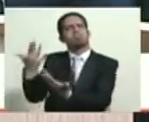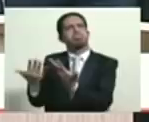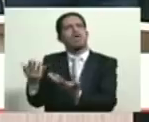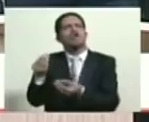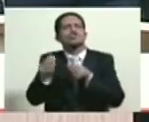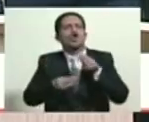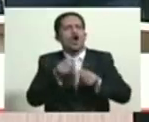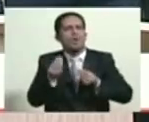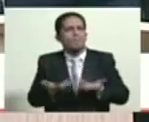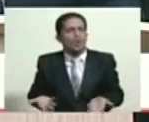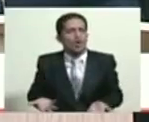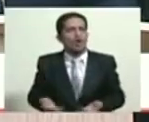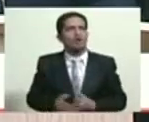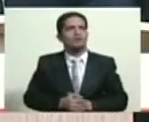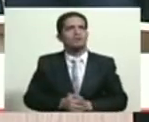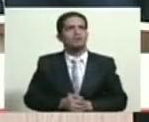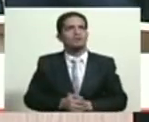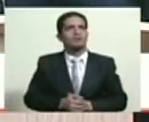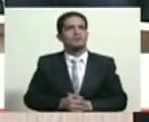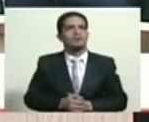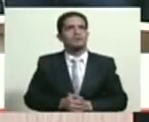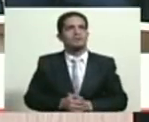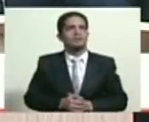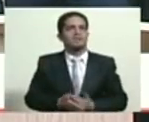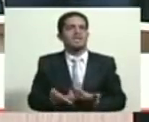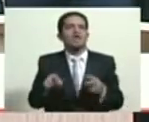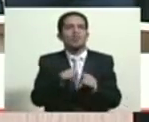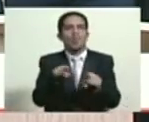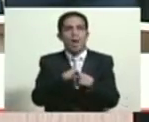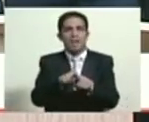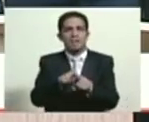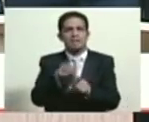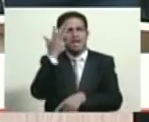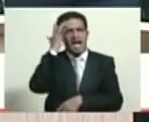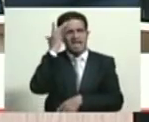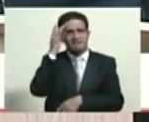simulacro. Van a echar serpentina en lugar de bombas molotov.